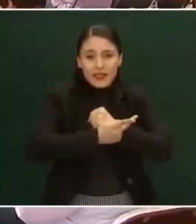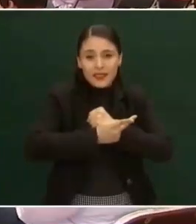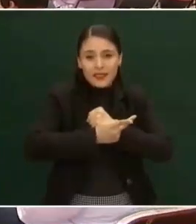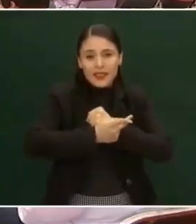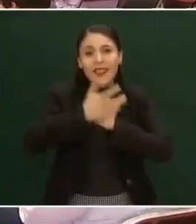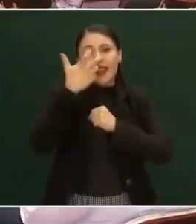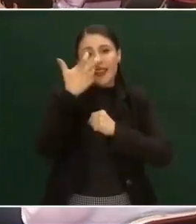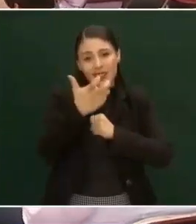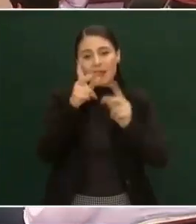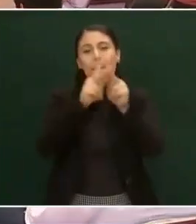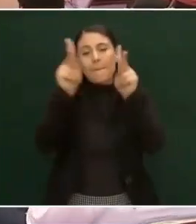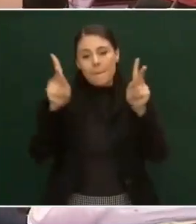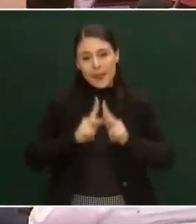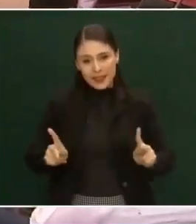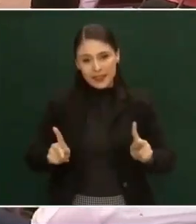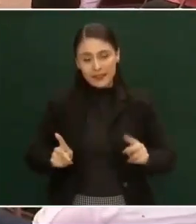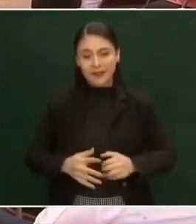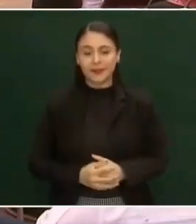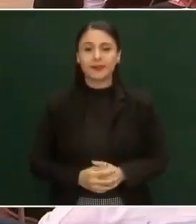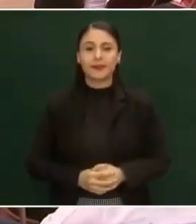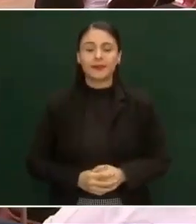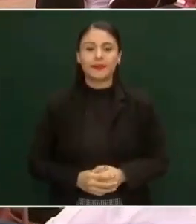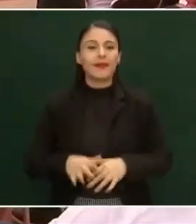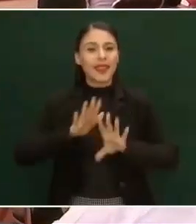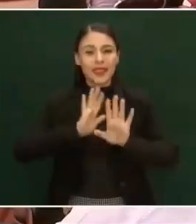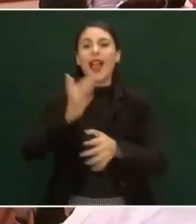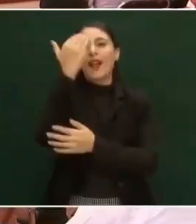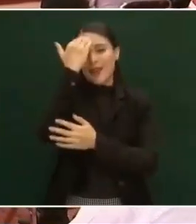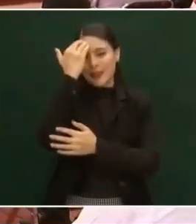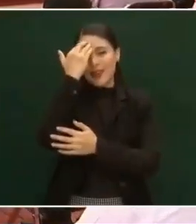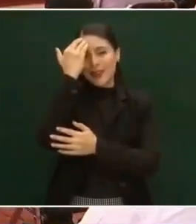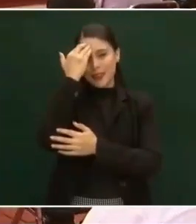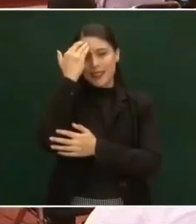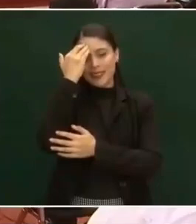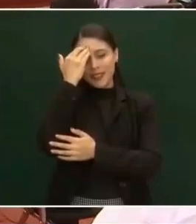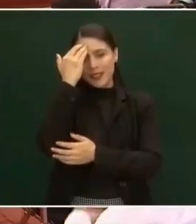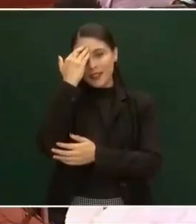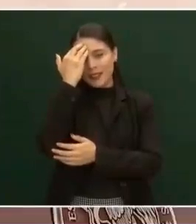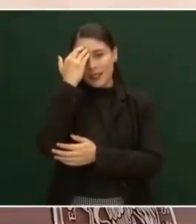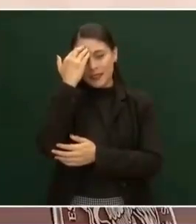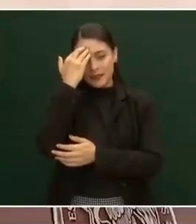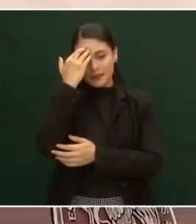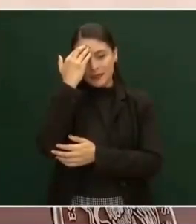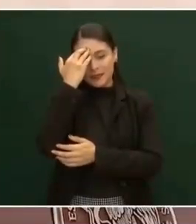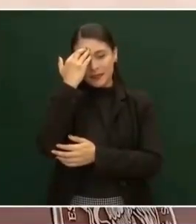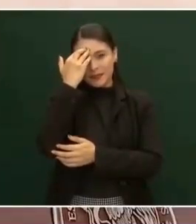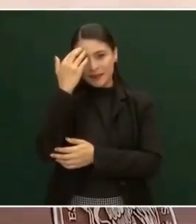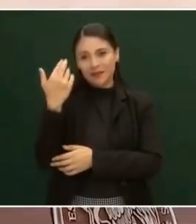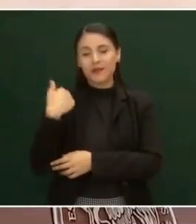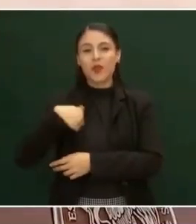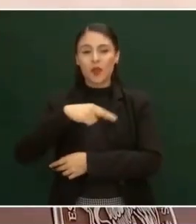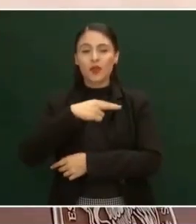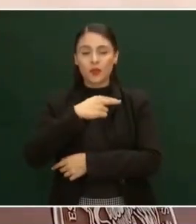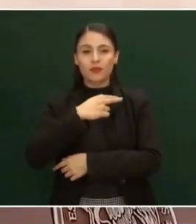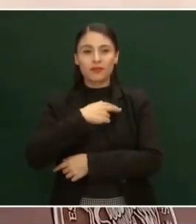entonces ya conocen cuál es nuestra postura